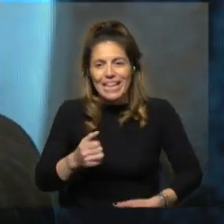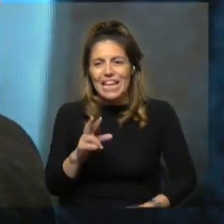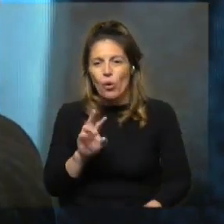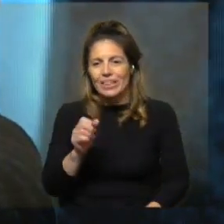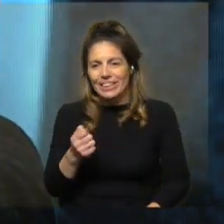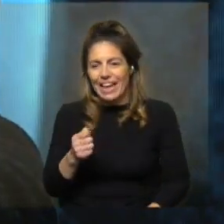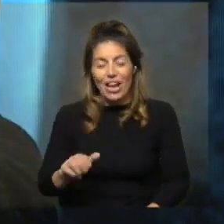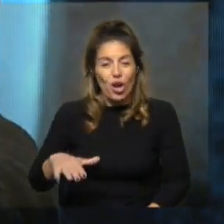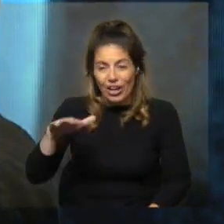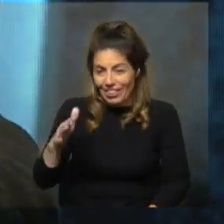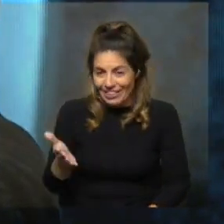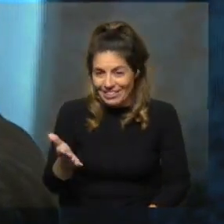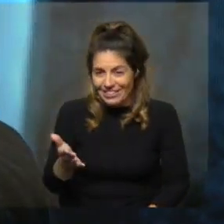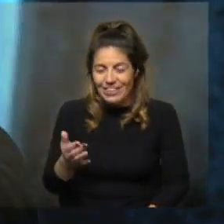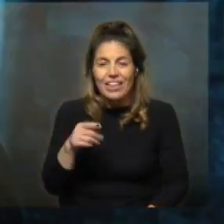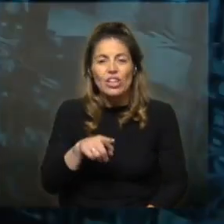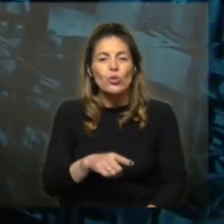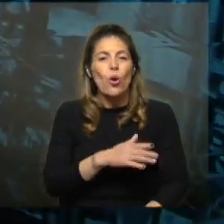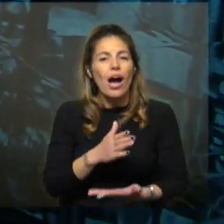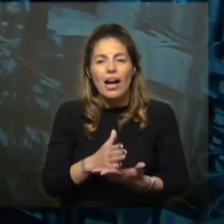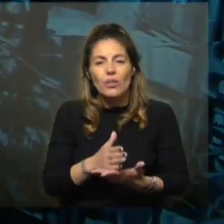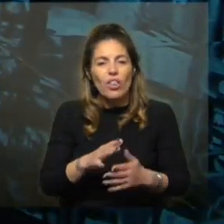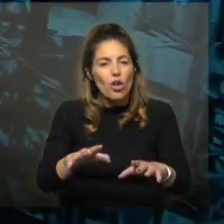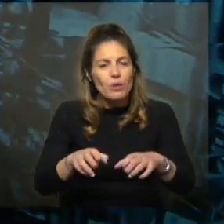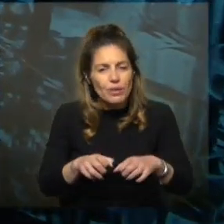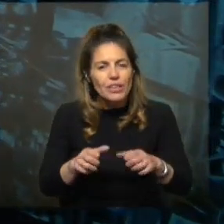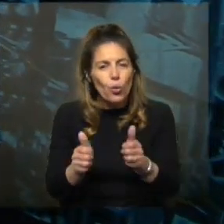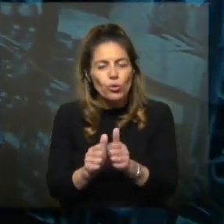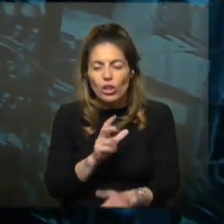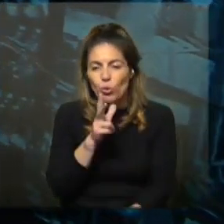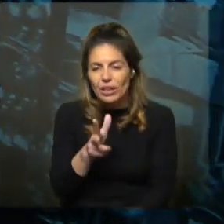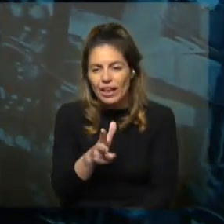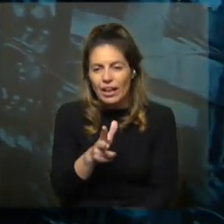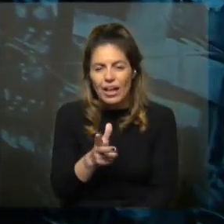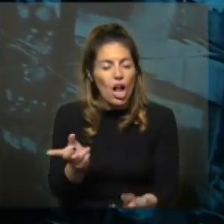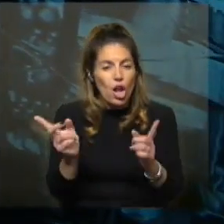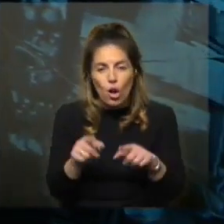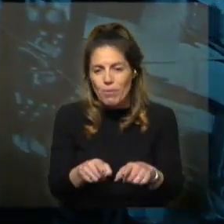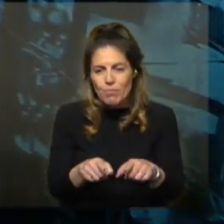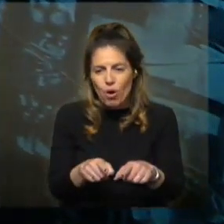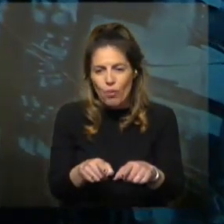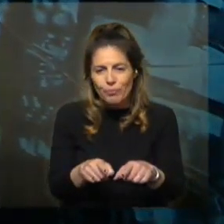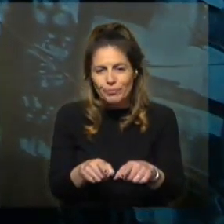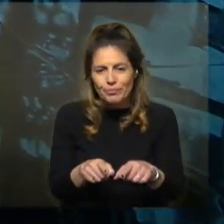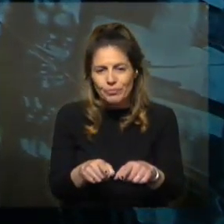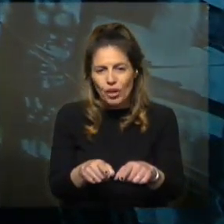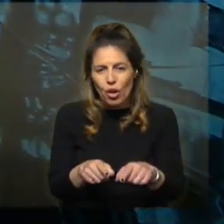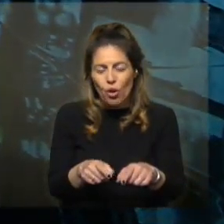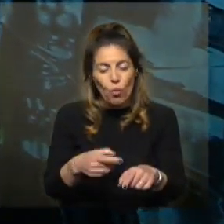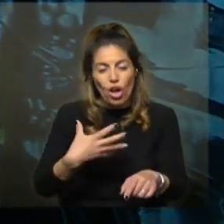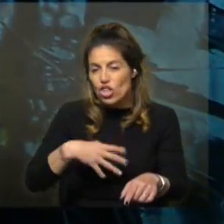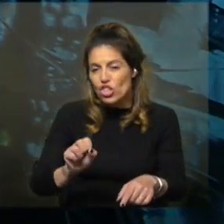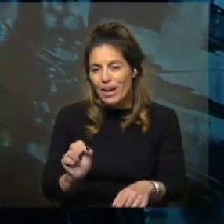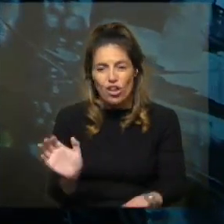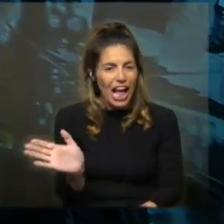claro exacto y y tú hasta cuándo viviste con tu hija lo mismo que cuando él cuando nos sacaron sacaron a